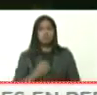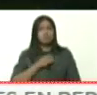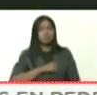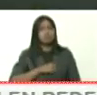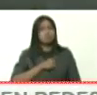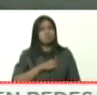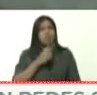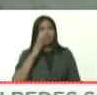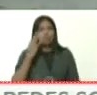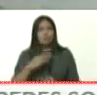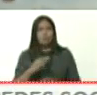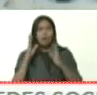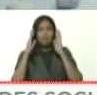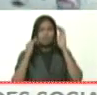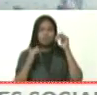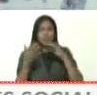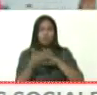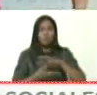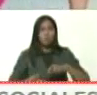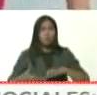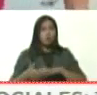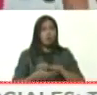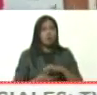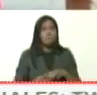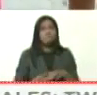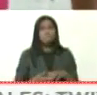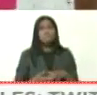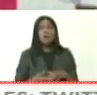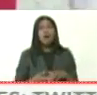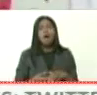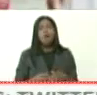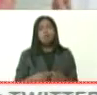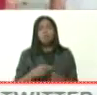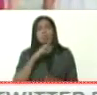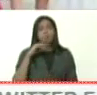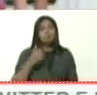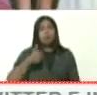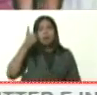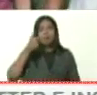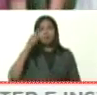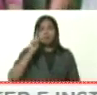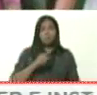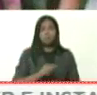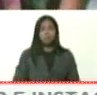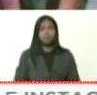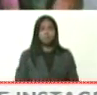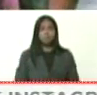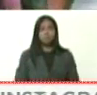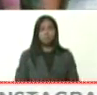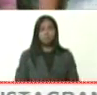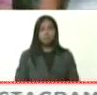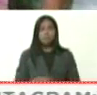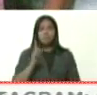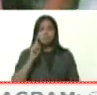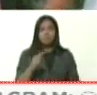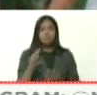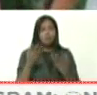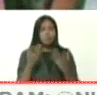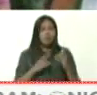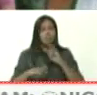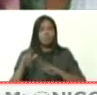bueno, atiende sus problemas de diabetes, si tuviera algún problema de pie diabético, tiene la mano